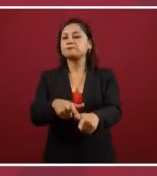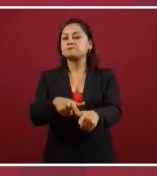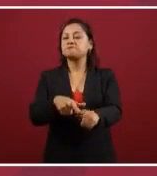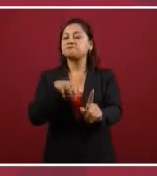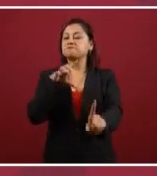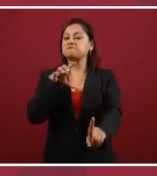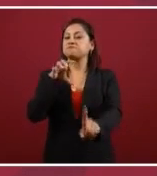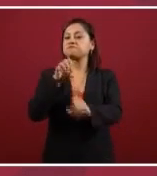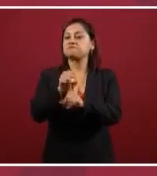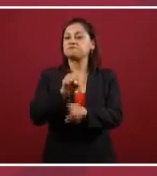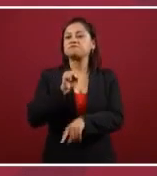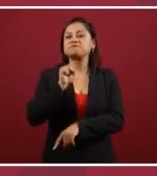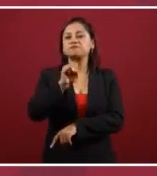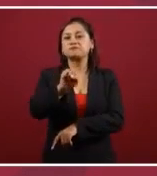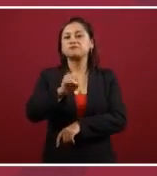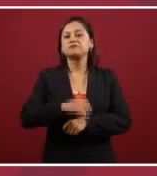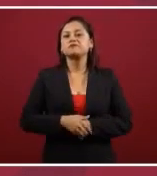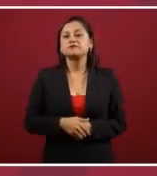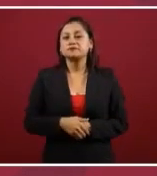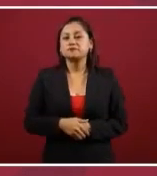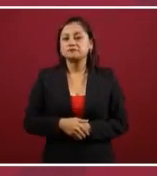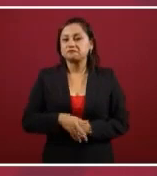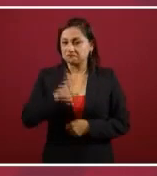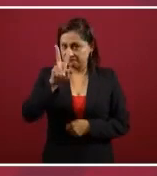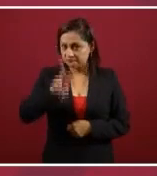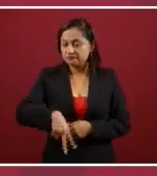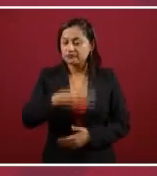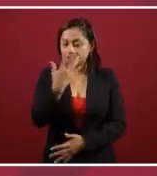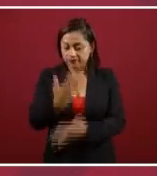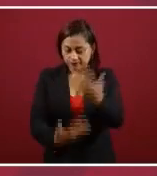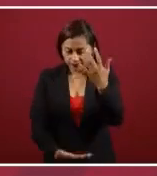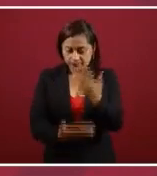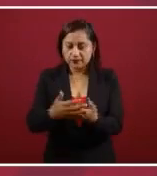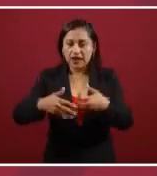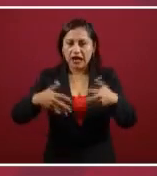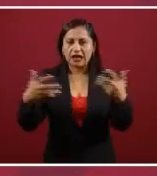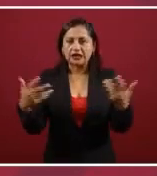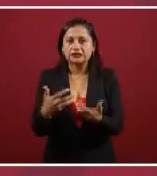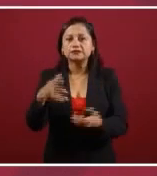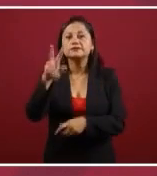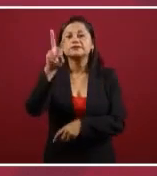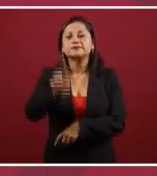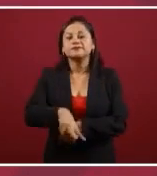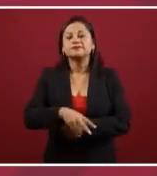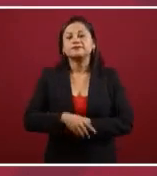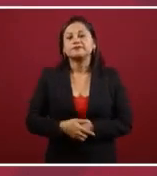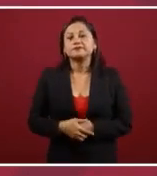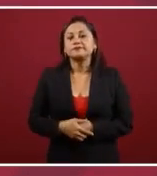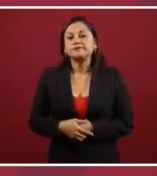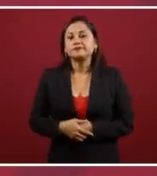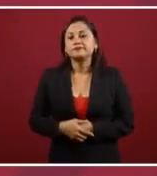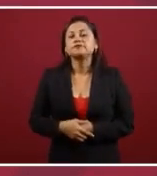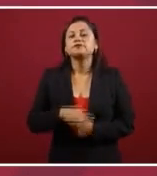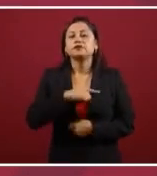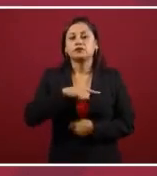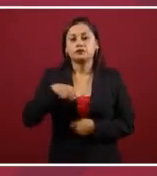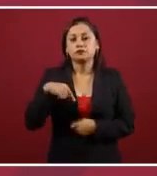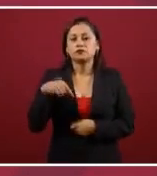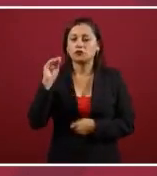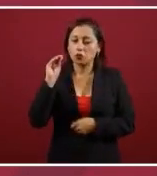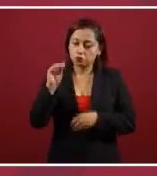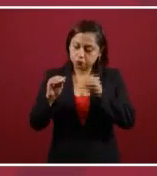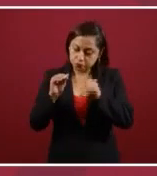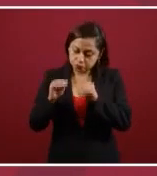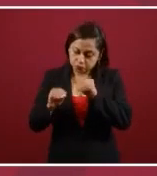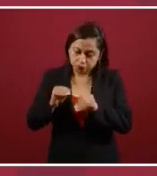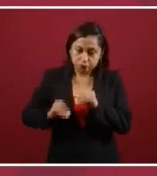llevar a la práctica. Vamos a crear esa